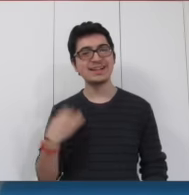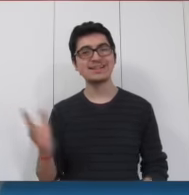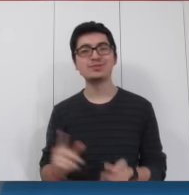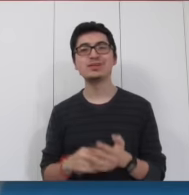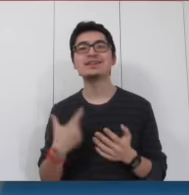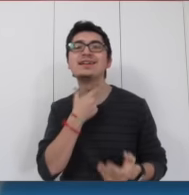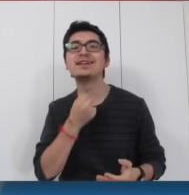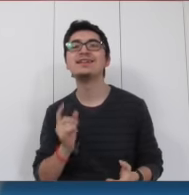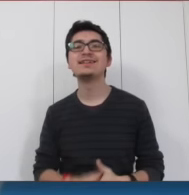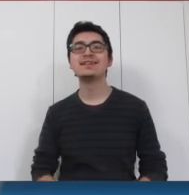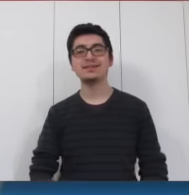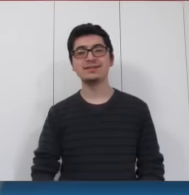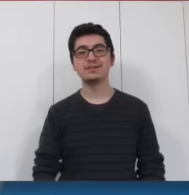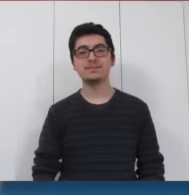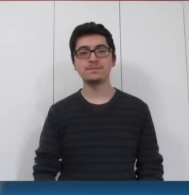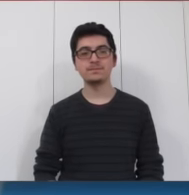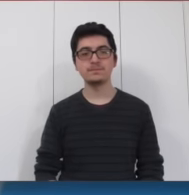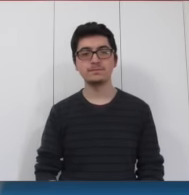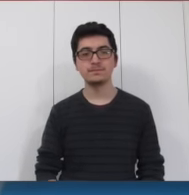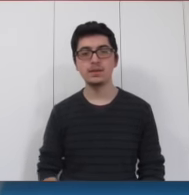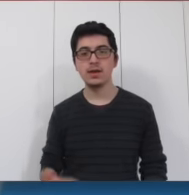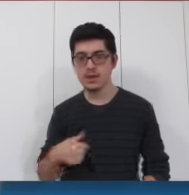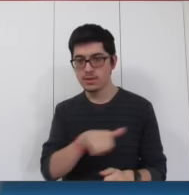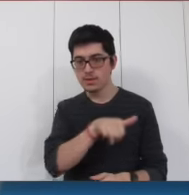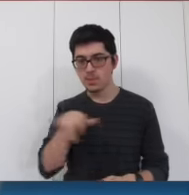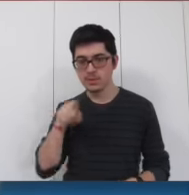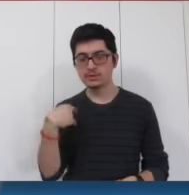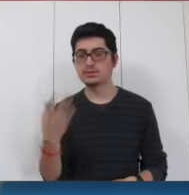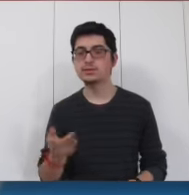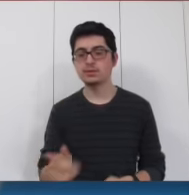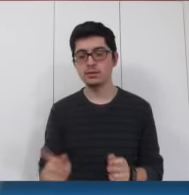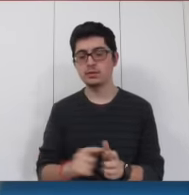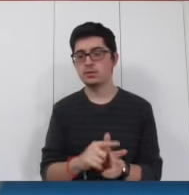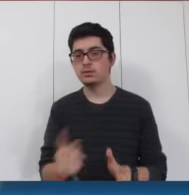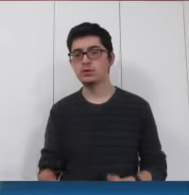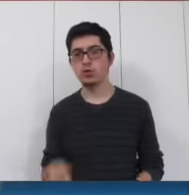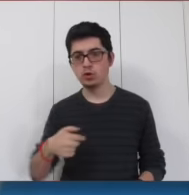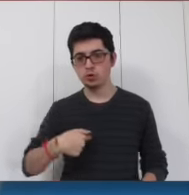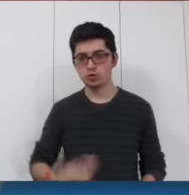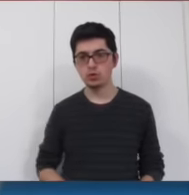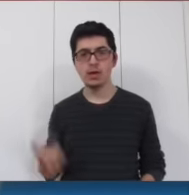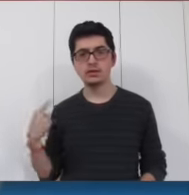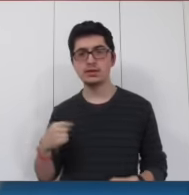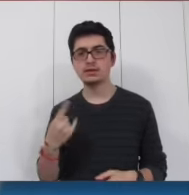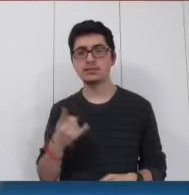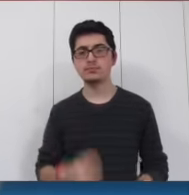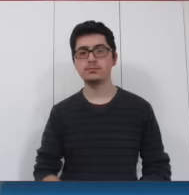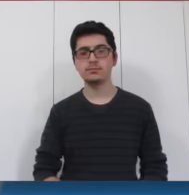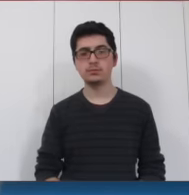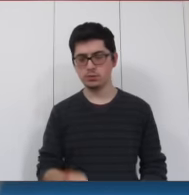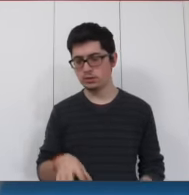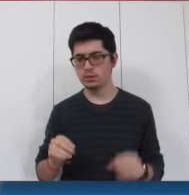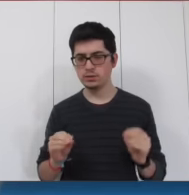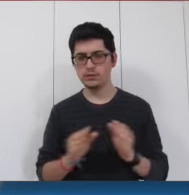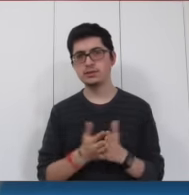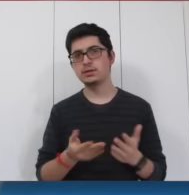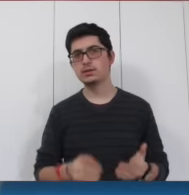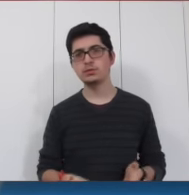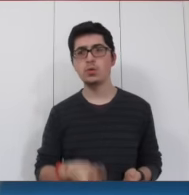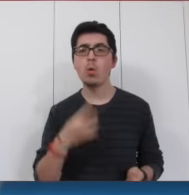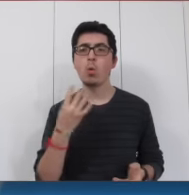El libro que me gustaría recomendarte es Después de ti. Esta es la continuación del libro Yo antes de ti. Este libro